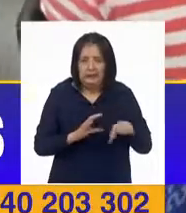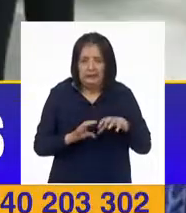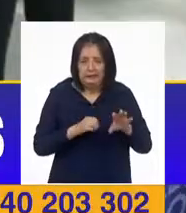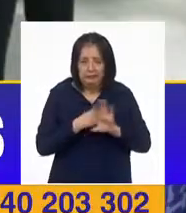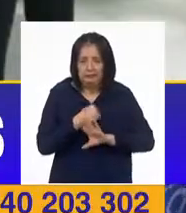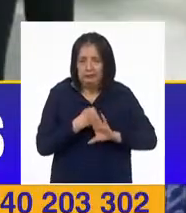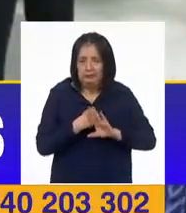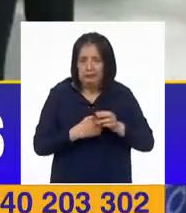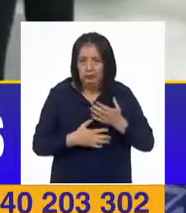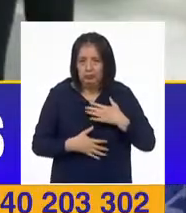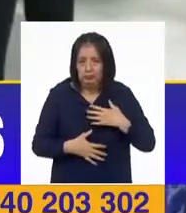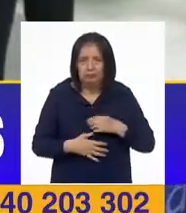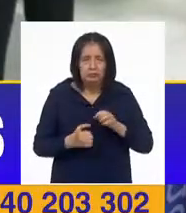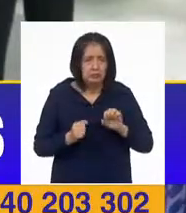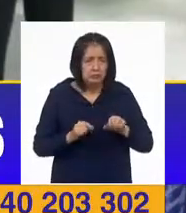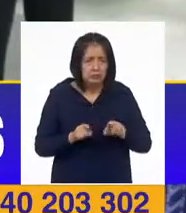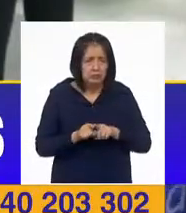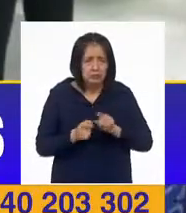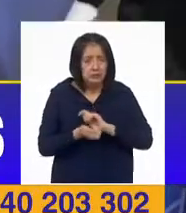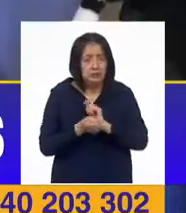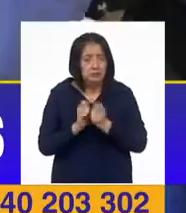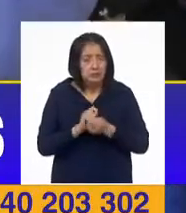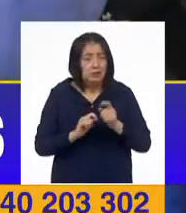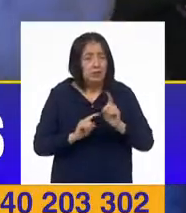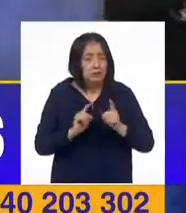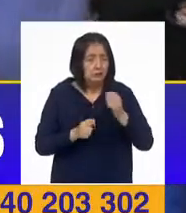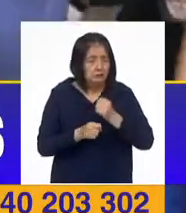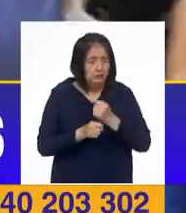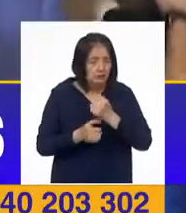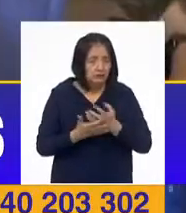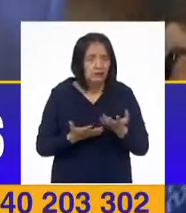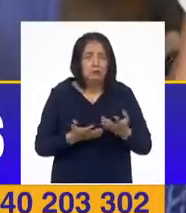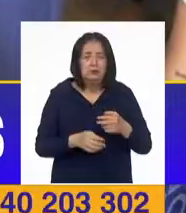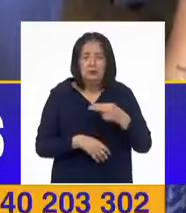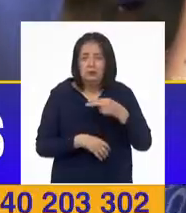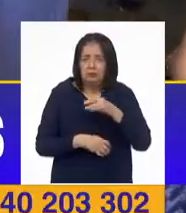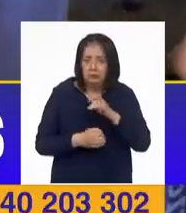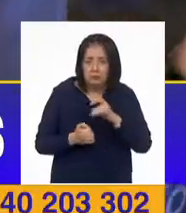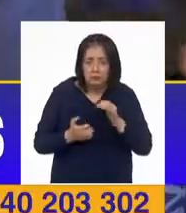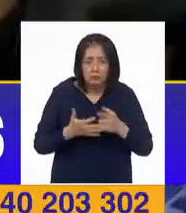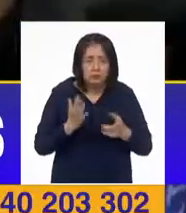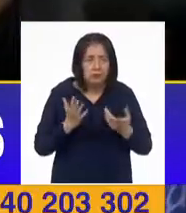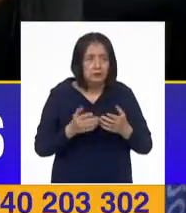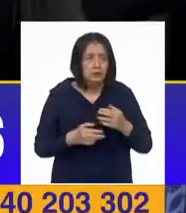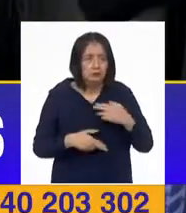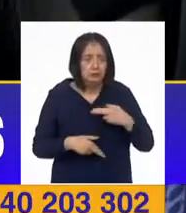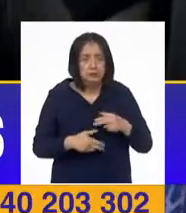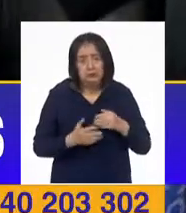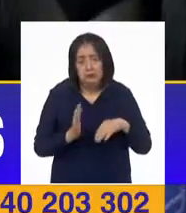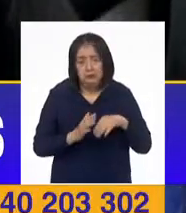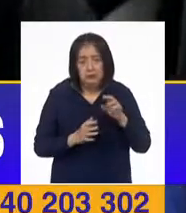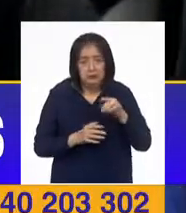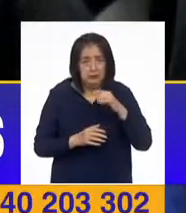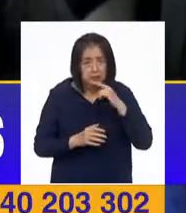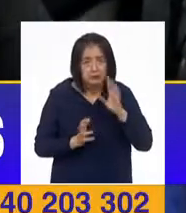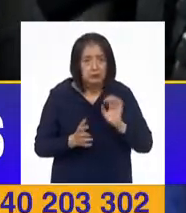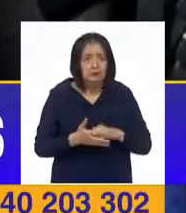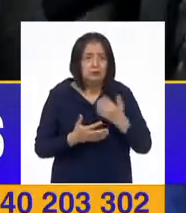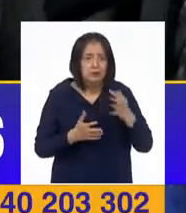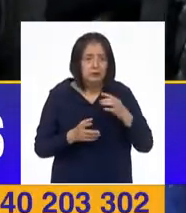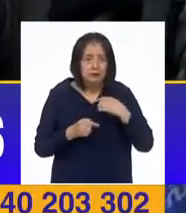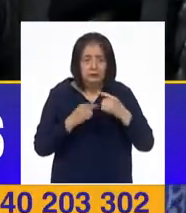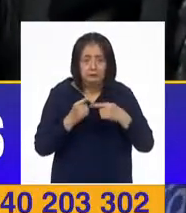por ejemplo, también hacer variar algunas funciones hormonales de los seres humanos, principalmente en el caso de las mujeres, como te comentaba.